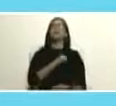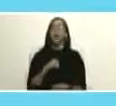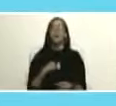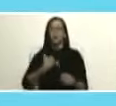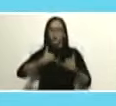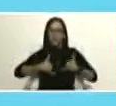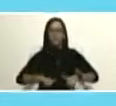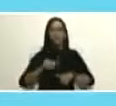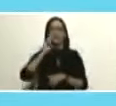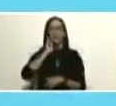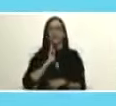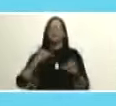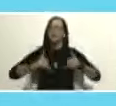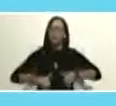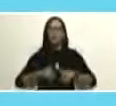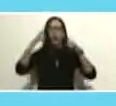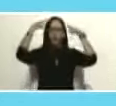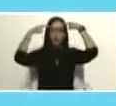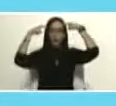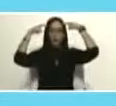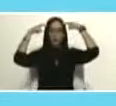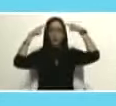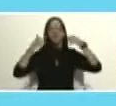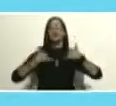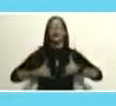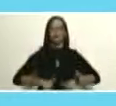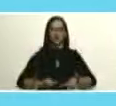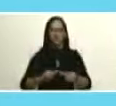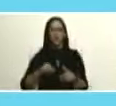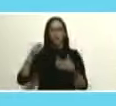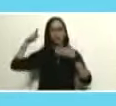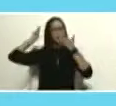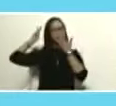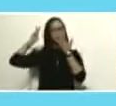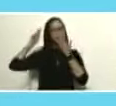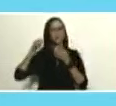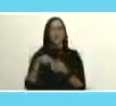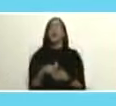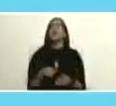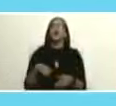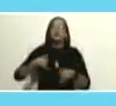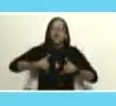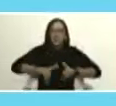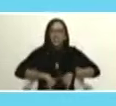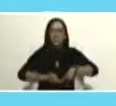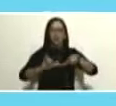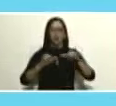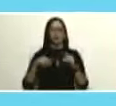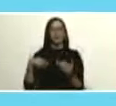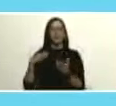de Bolívar, los hijos de Chávez, los hijos de Huaycaipuro, los hijos de Urimare.